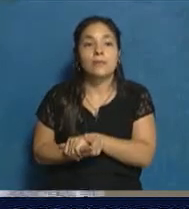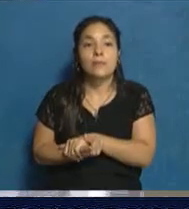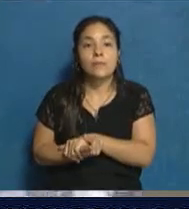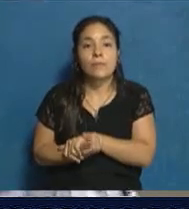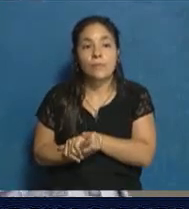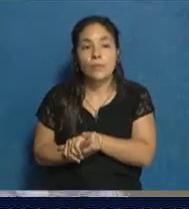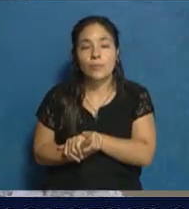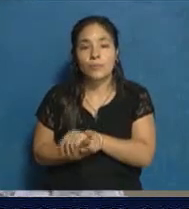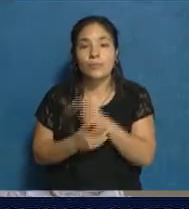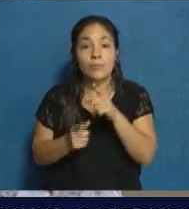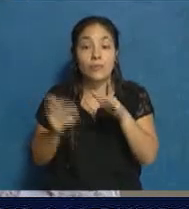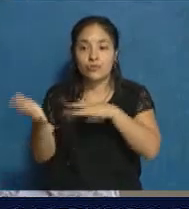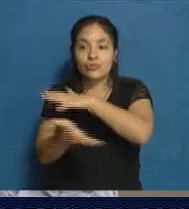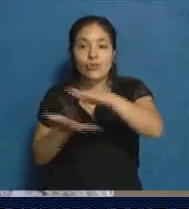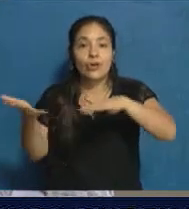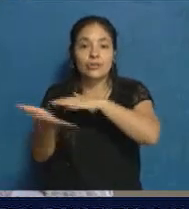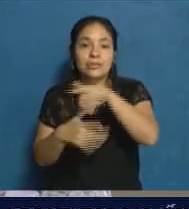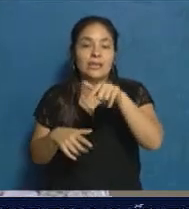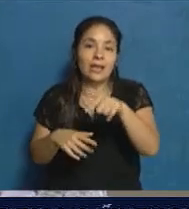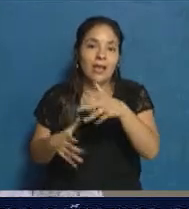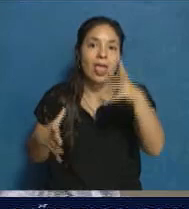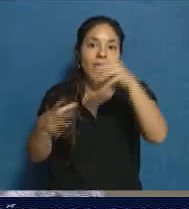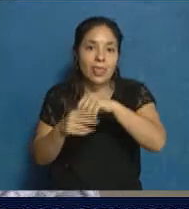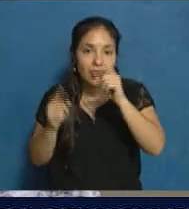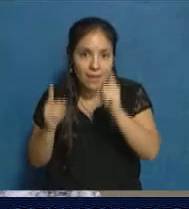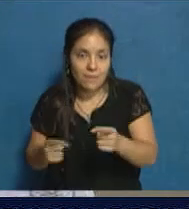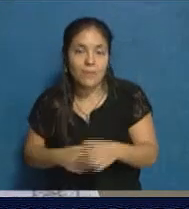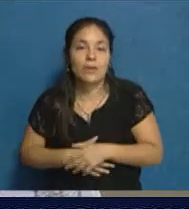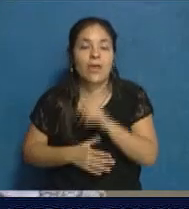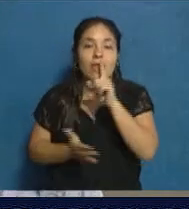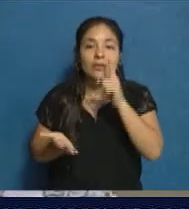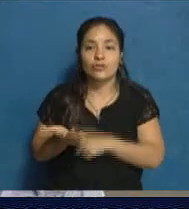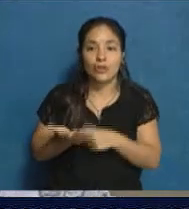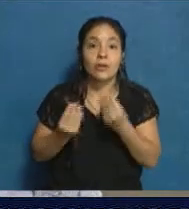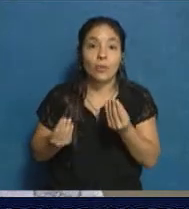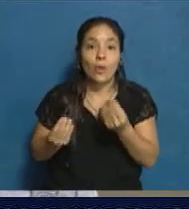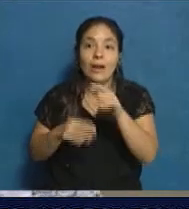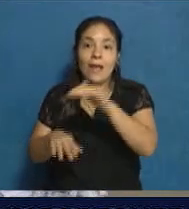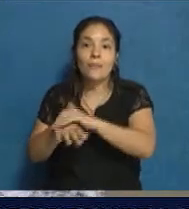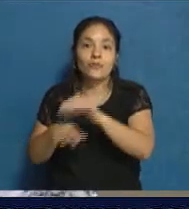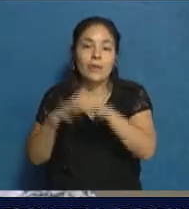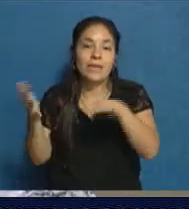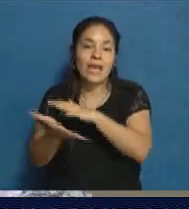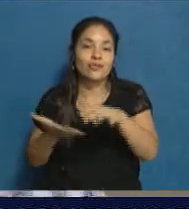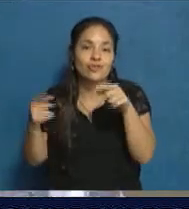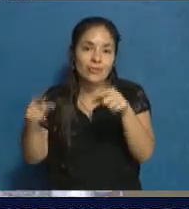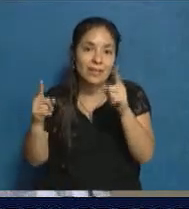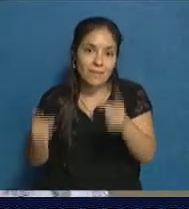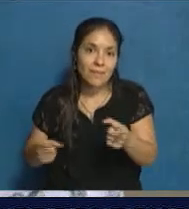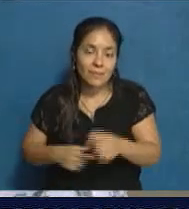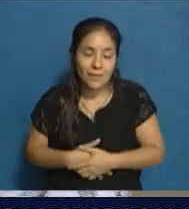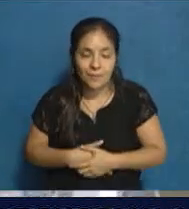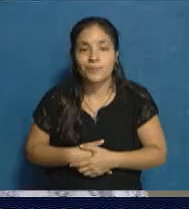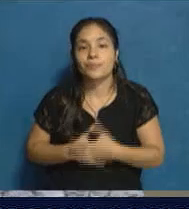que la sociedad también se involucre en esto, porque también la ordenanza lo que busca es la corresponsabilidad social. Es decir, que también a veces